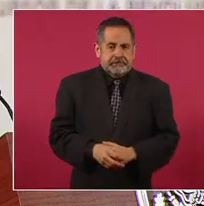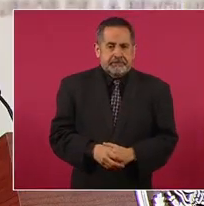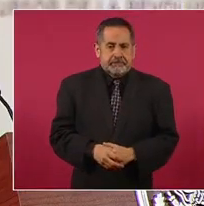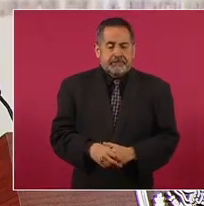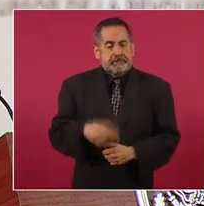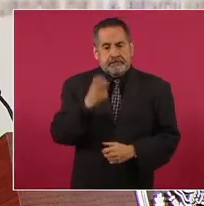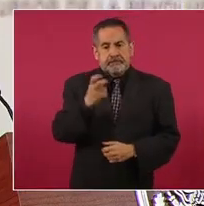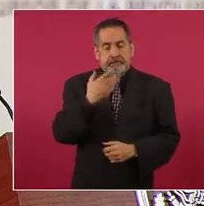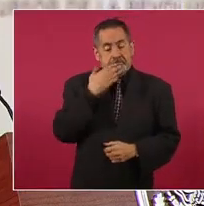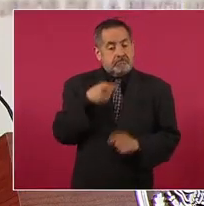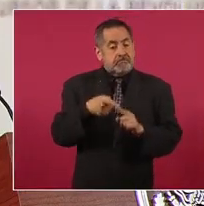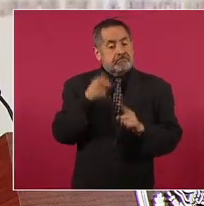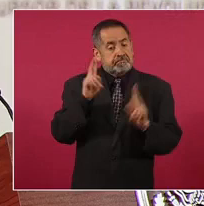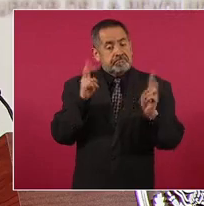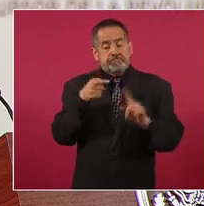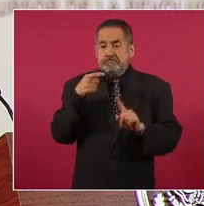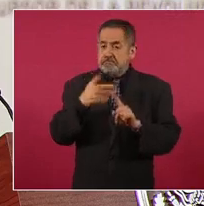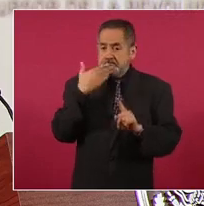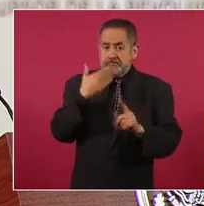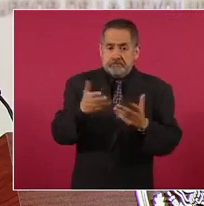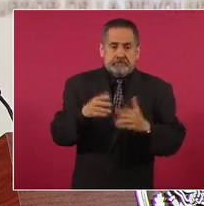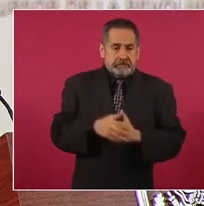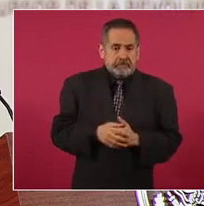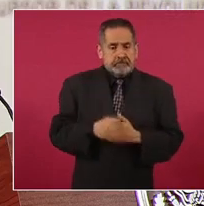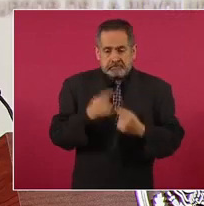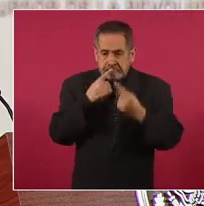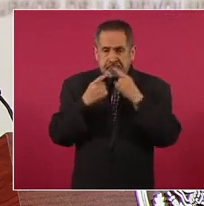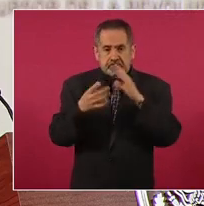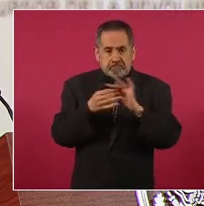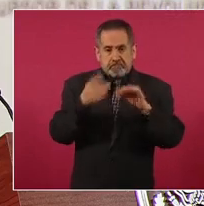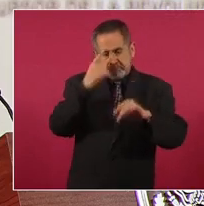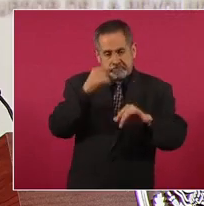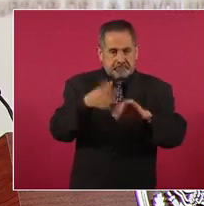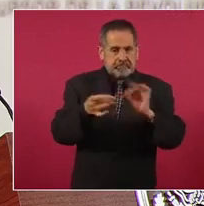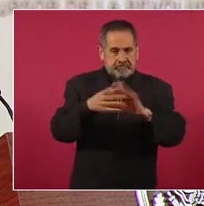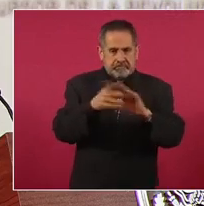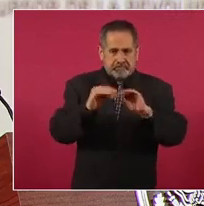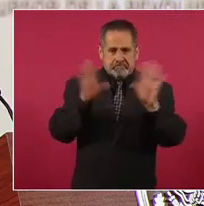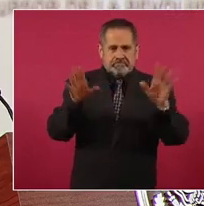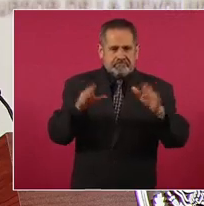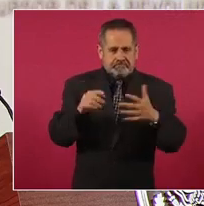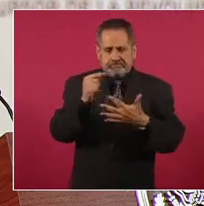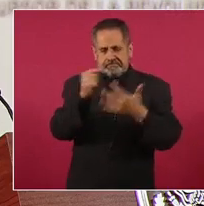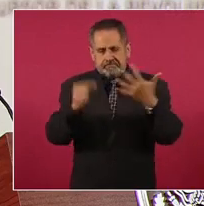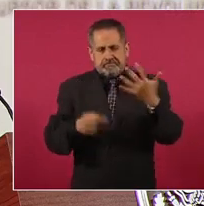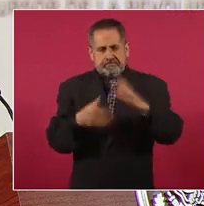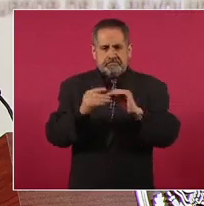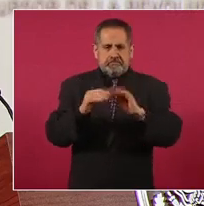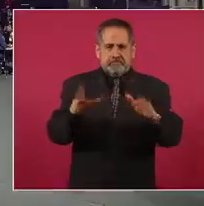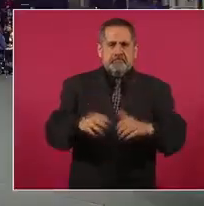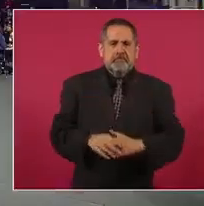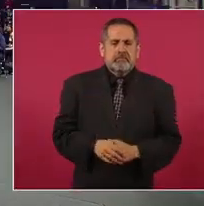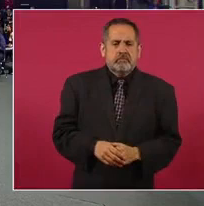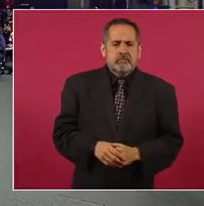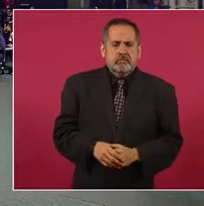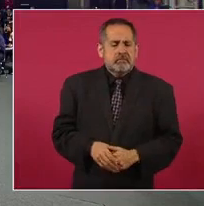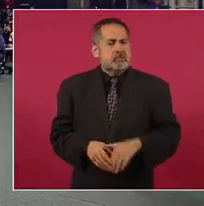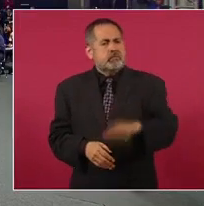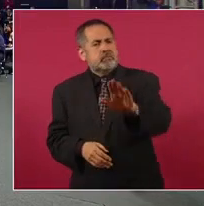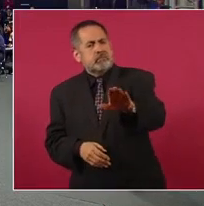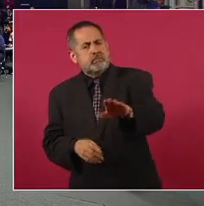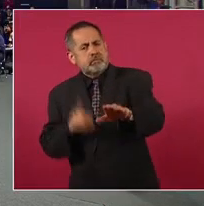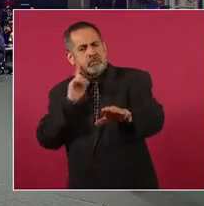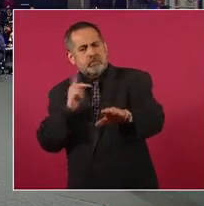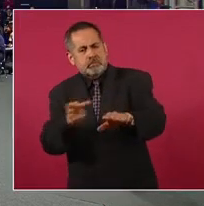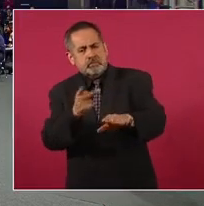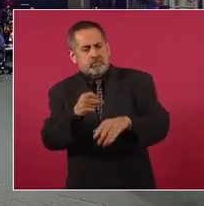este es un buen tema, pues, para aclarar muchas cosas, ¿no? Y por estos embates, presidente,